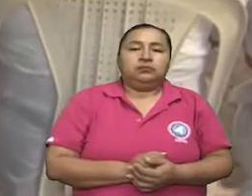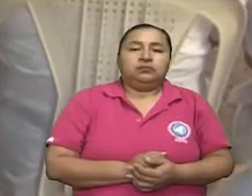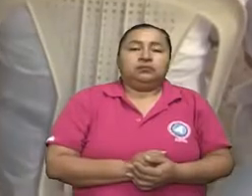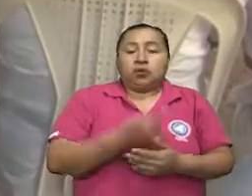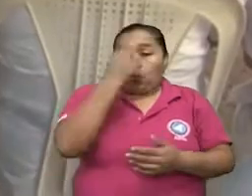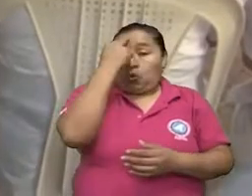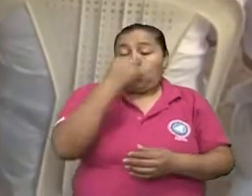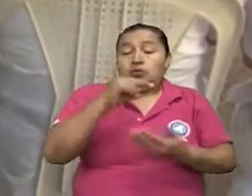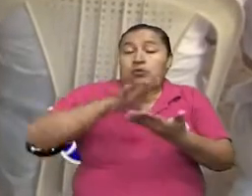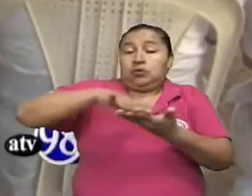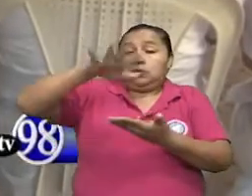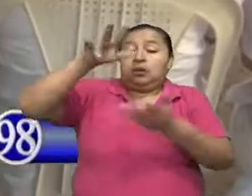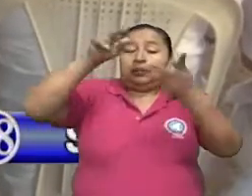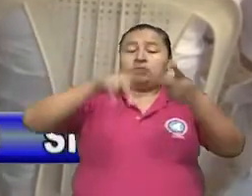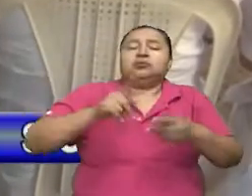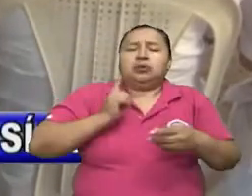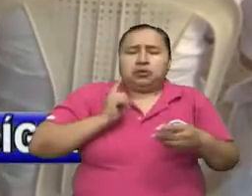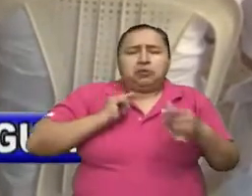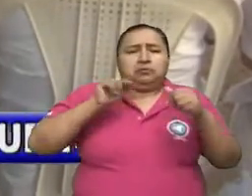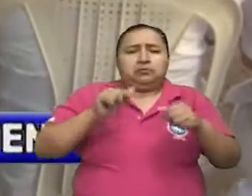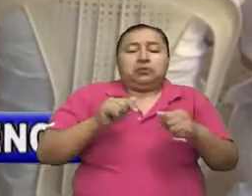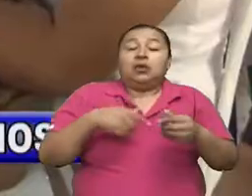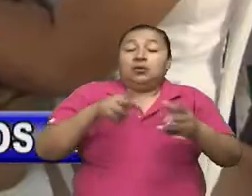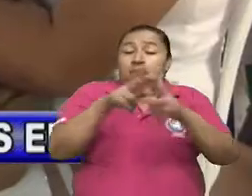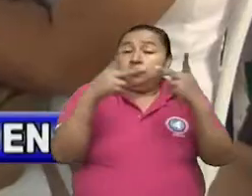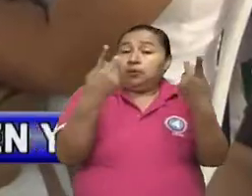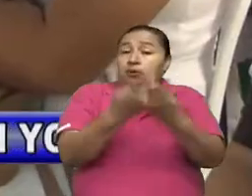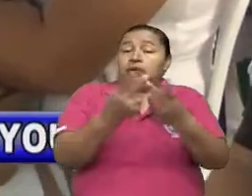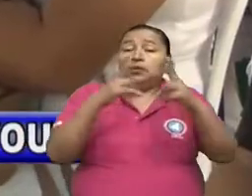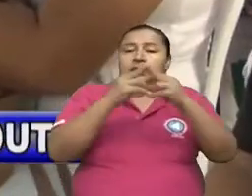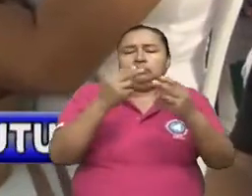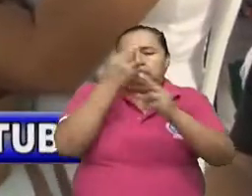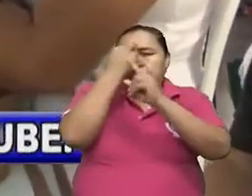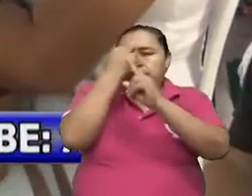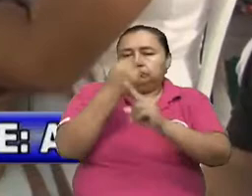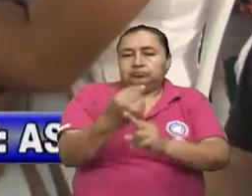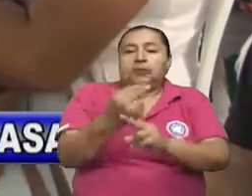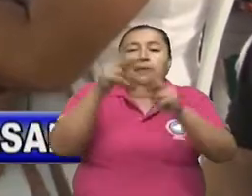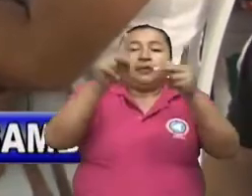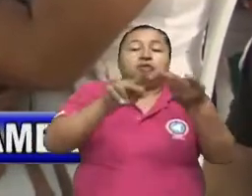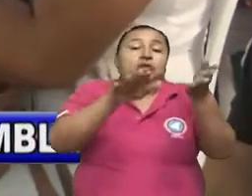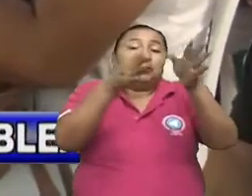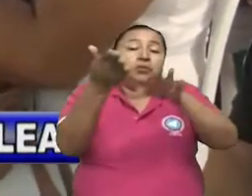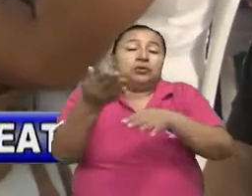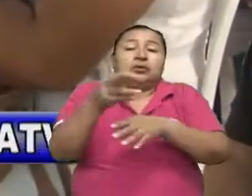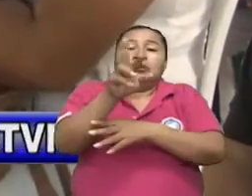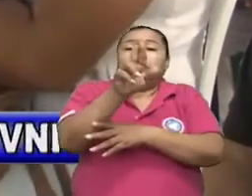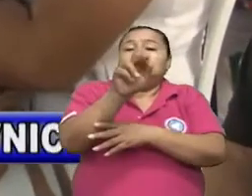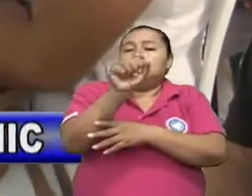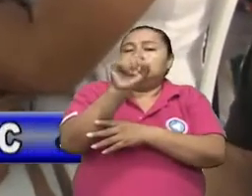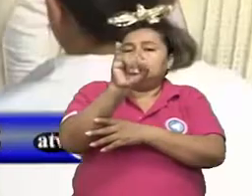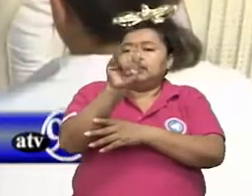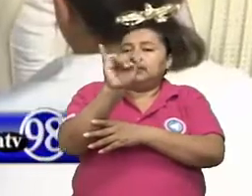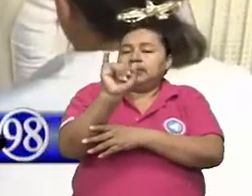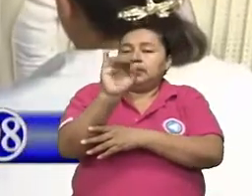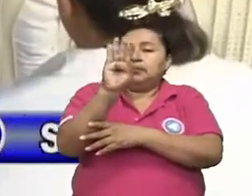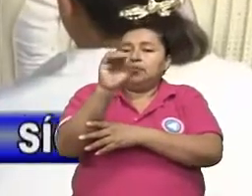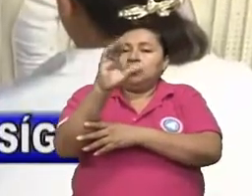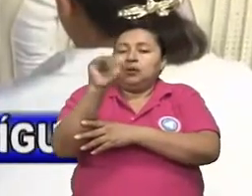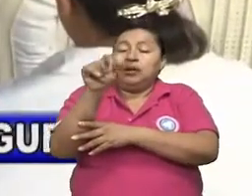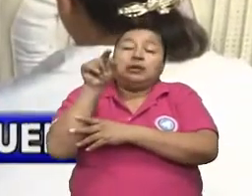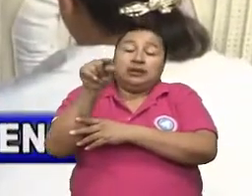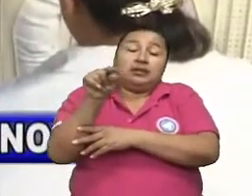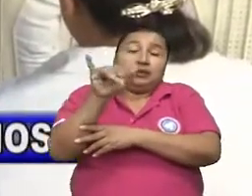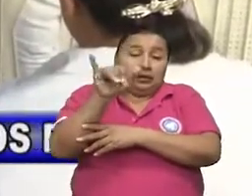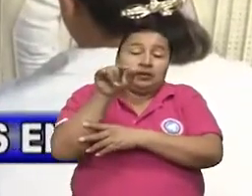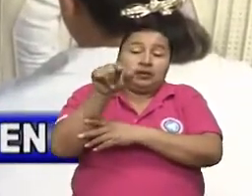Honor y gloria a quien lo merece. El pueblo de Nicaragua rinde homenaje a los héroes y mártires de Raití Bocay. Esta vez la familia se